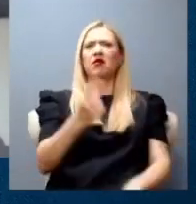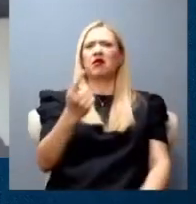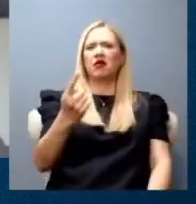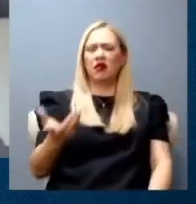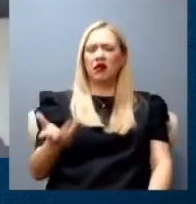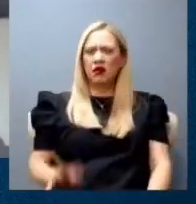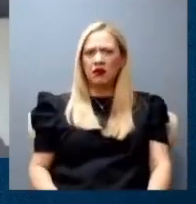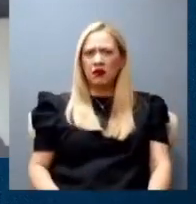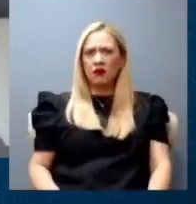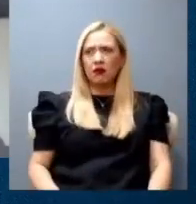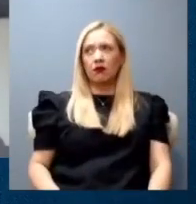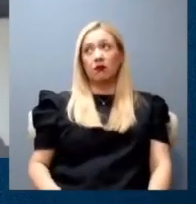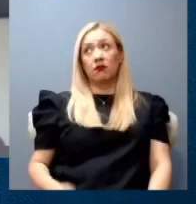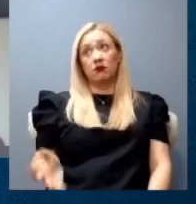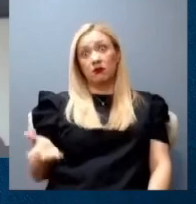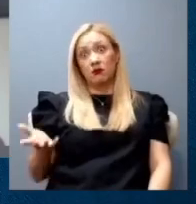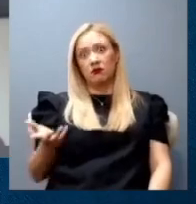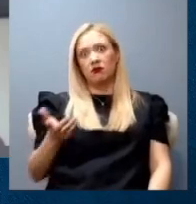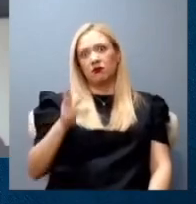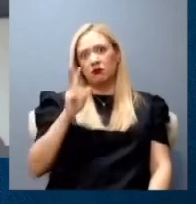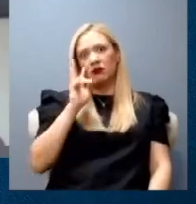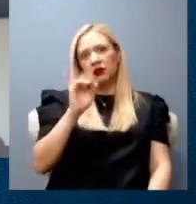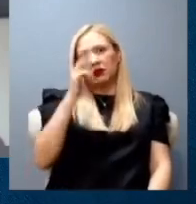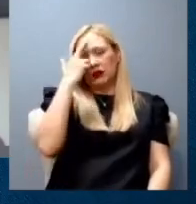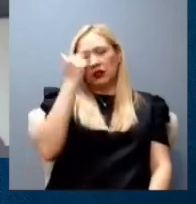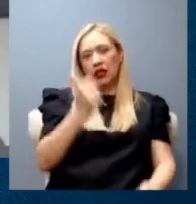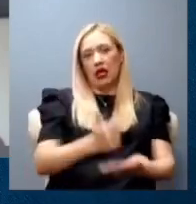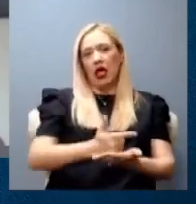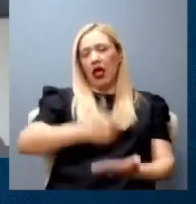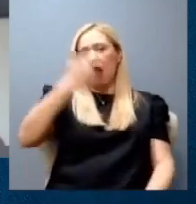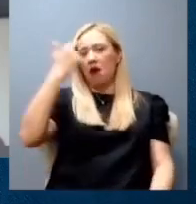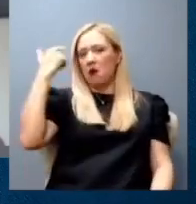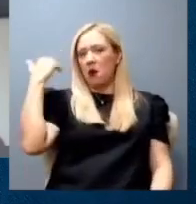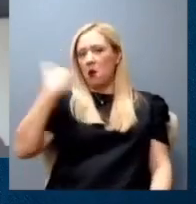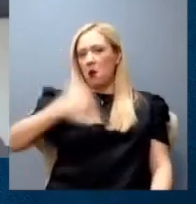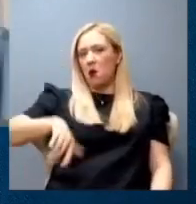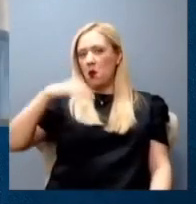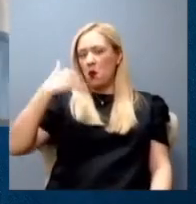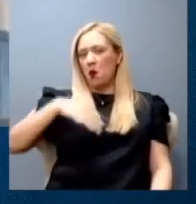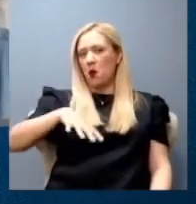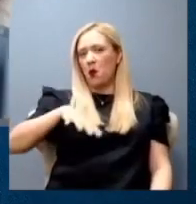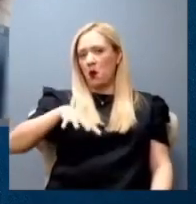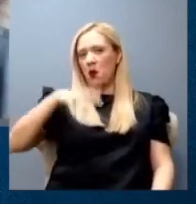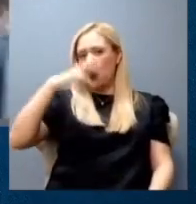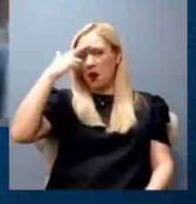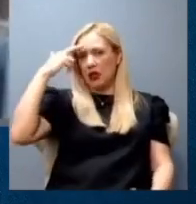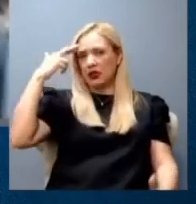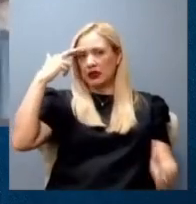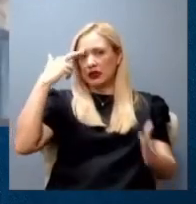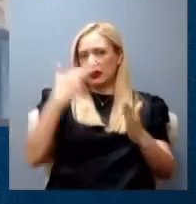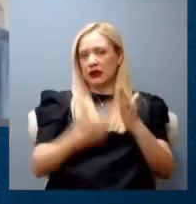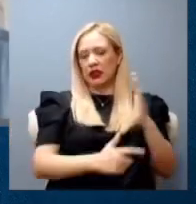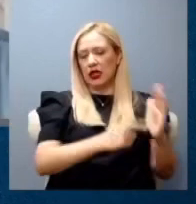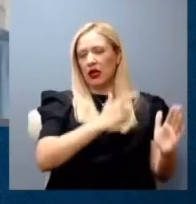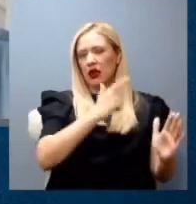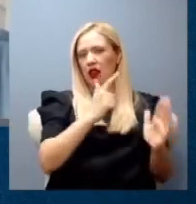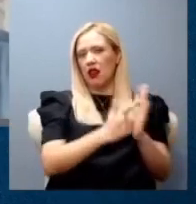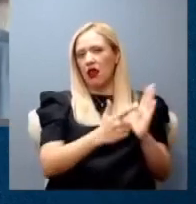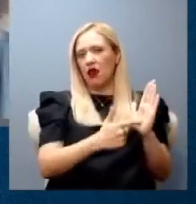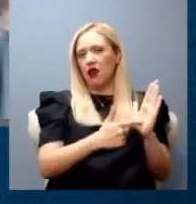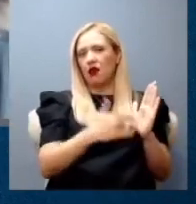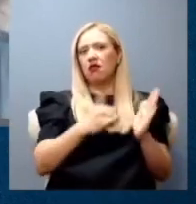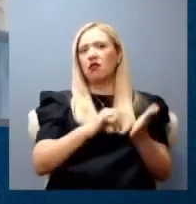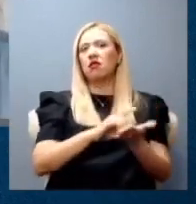incluían los delitos más graves. Y existe una serie de instrumentos internacionales